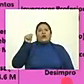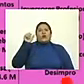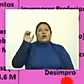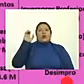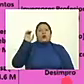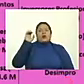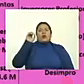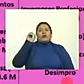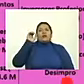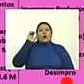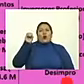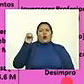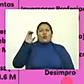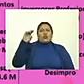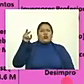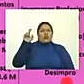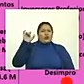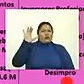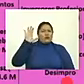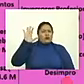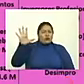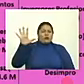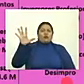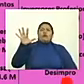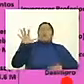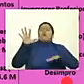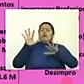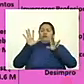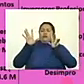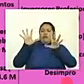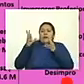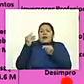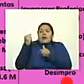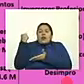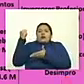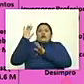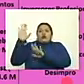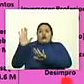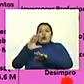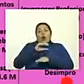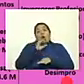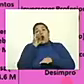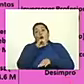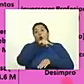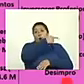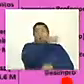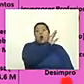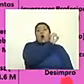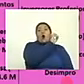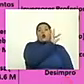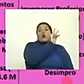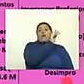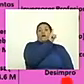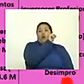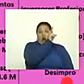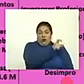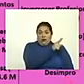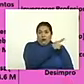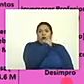decir, paraísos fiscales, de su dinero. Y Otto Bula, cuando habla de 18 millones de